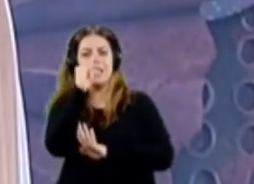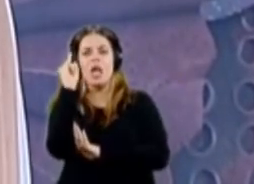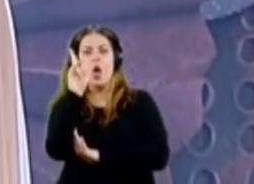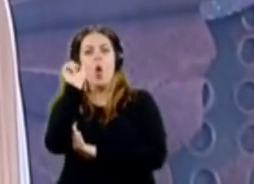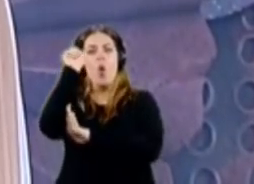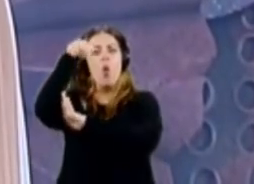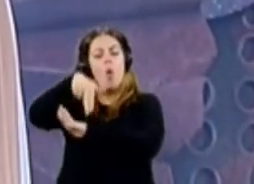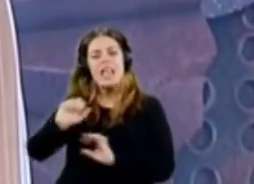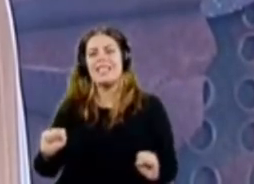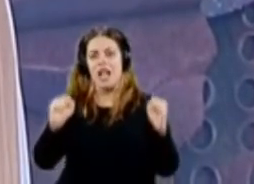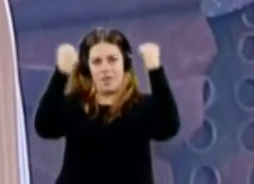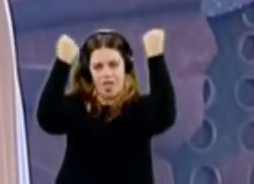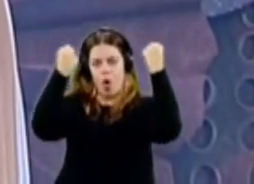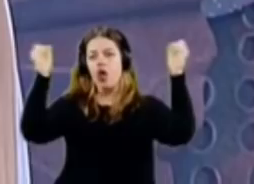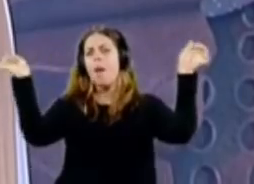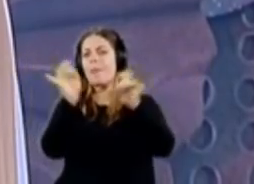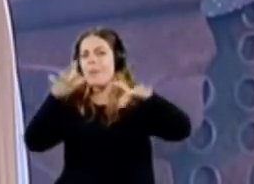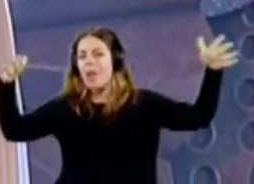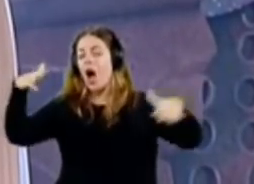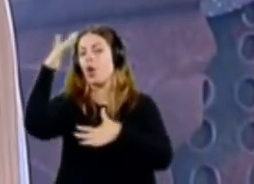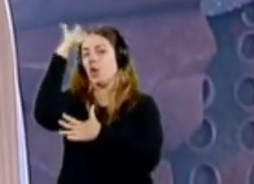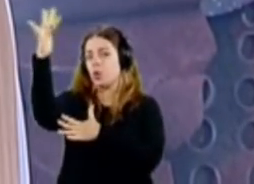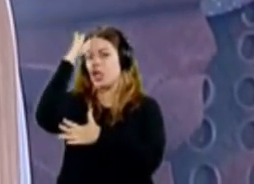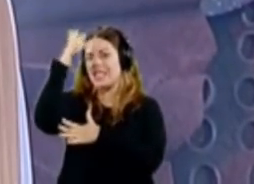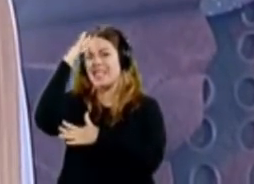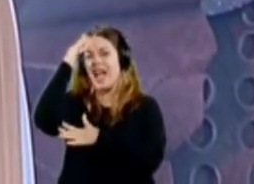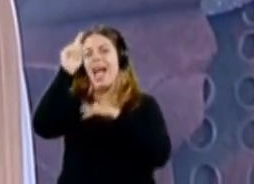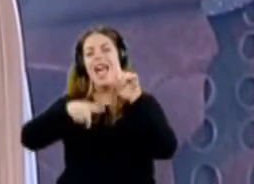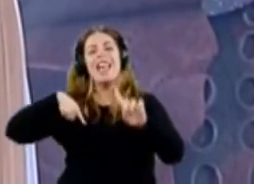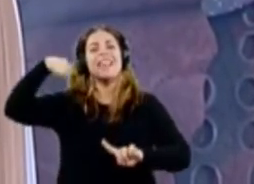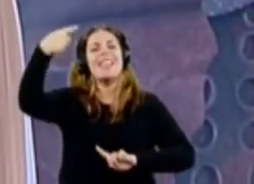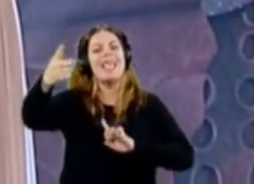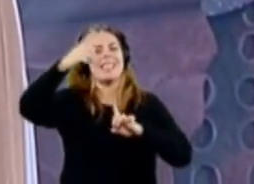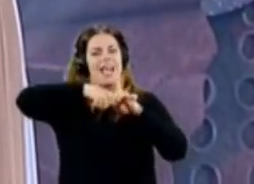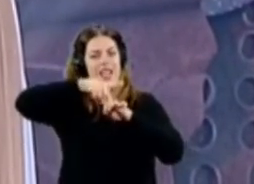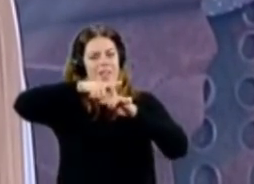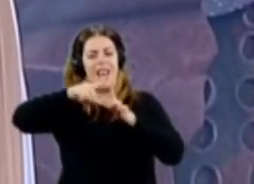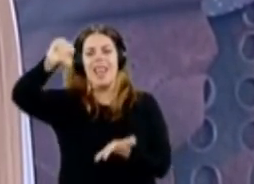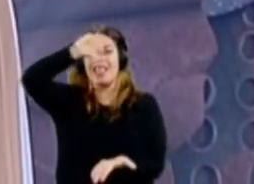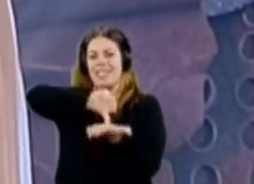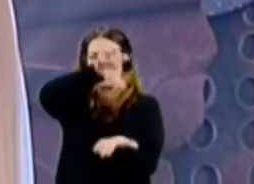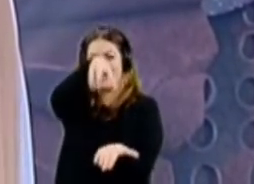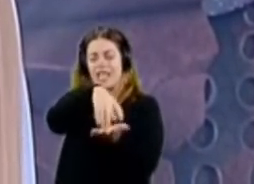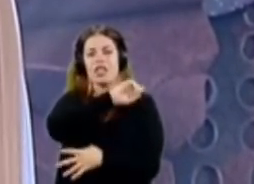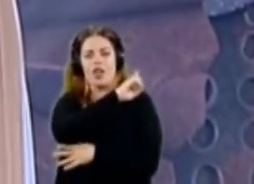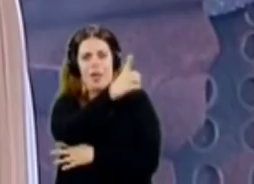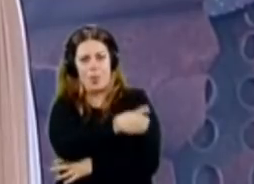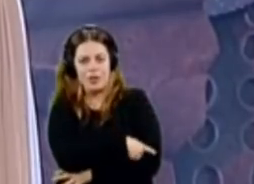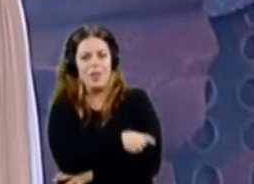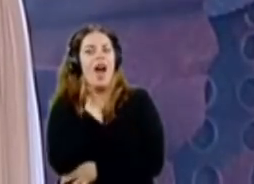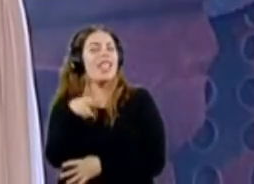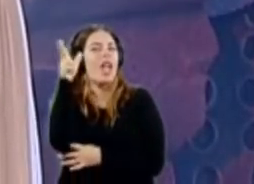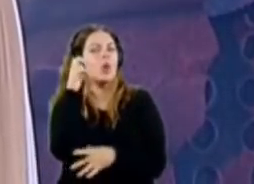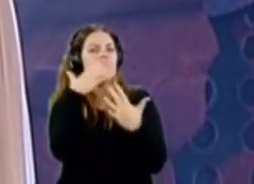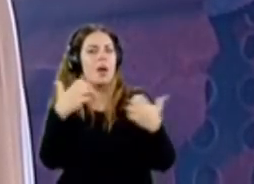mago ilusionista, Next Level Centro Deportivo. Ahí escuchamos al público, a sus seguidores.